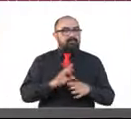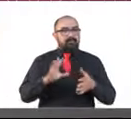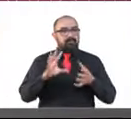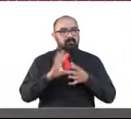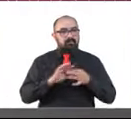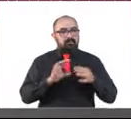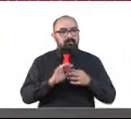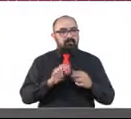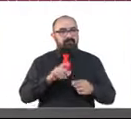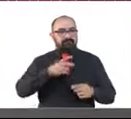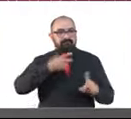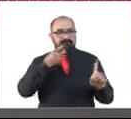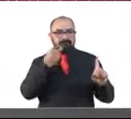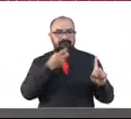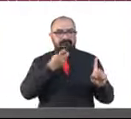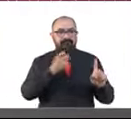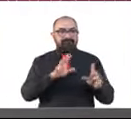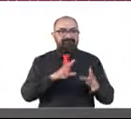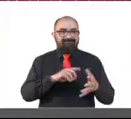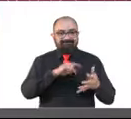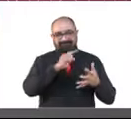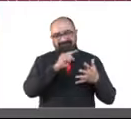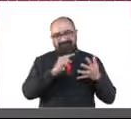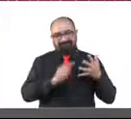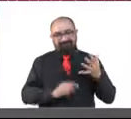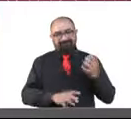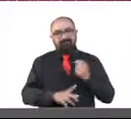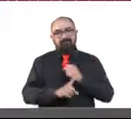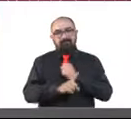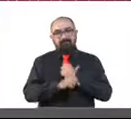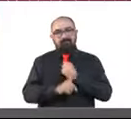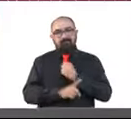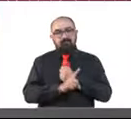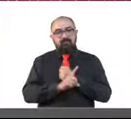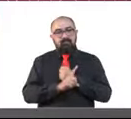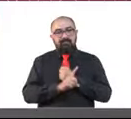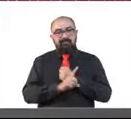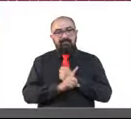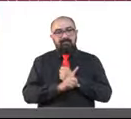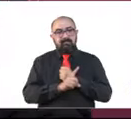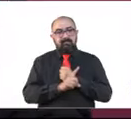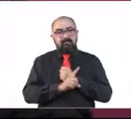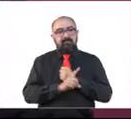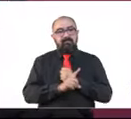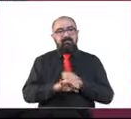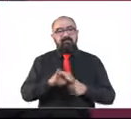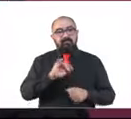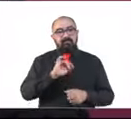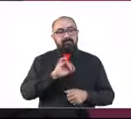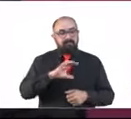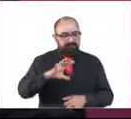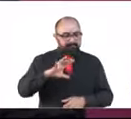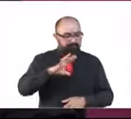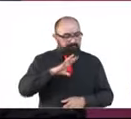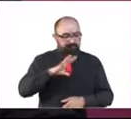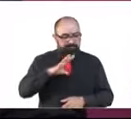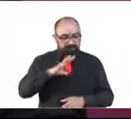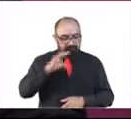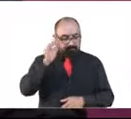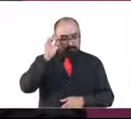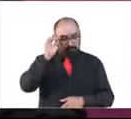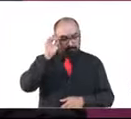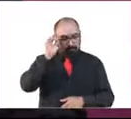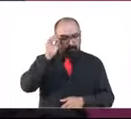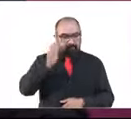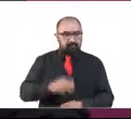abatir estos problemas, pues yo creo que sí tenemos que, o sea, es parte de, yo